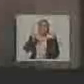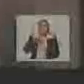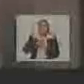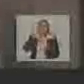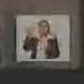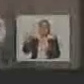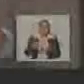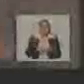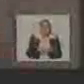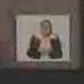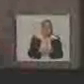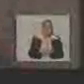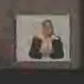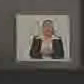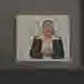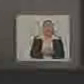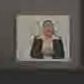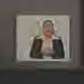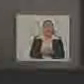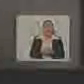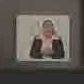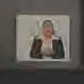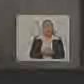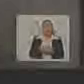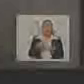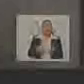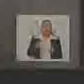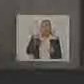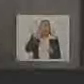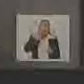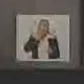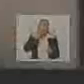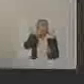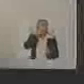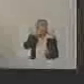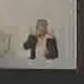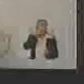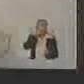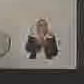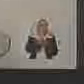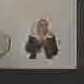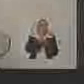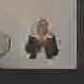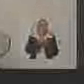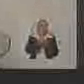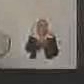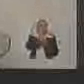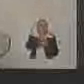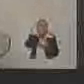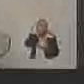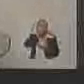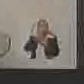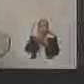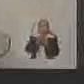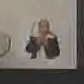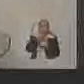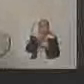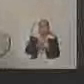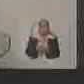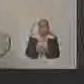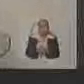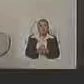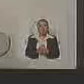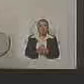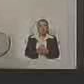Gracias. Y finalizamos con la candidata del Partido Humanista. Adelante. Muchas gracias. Nuestra delegación cuenta con